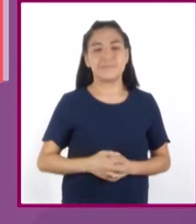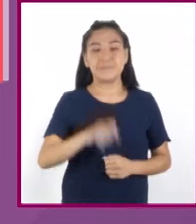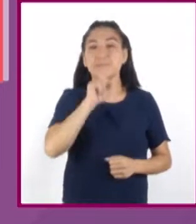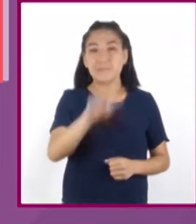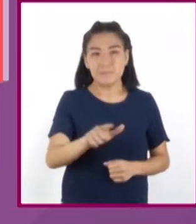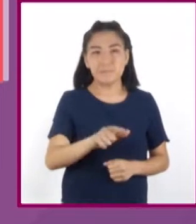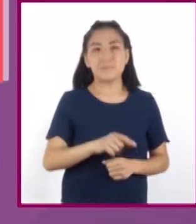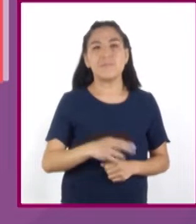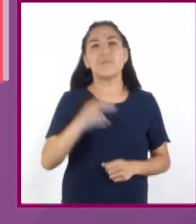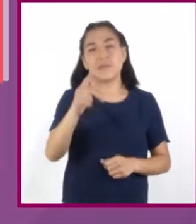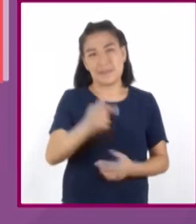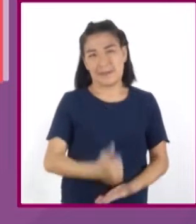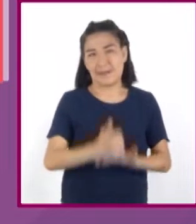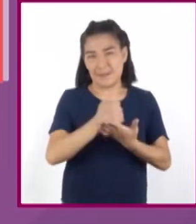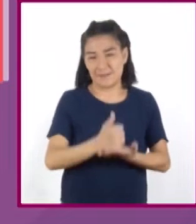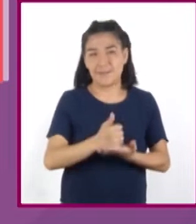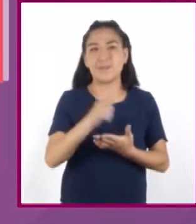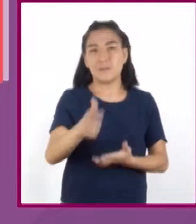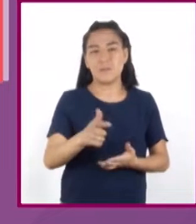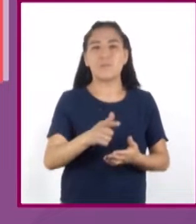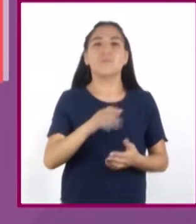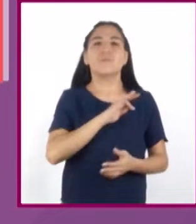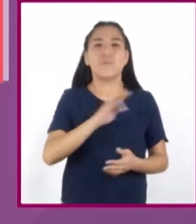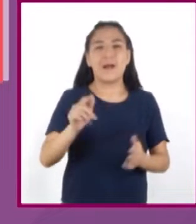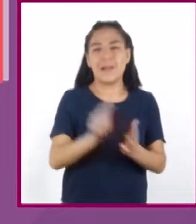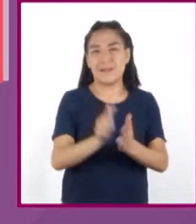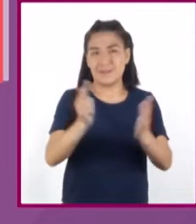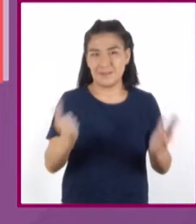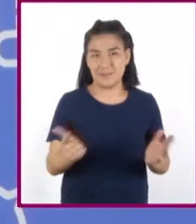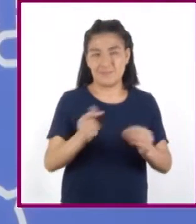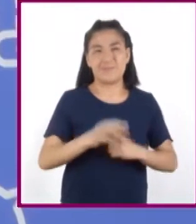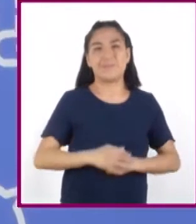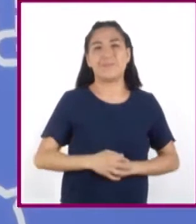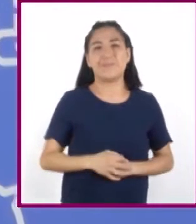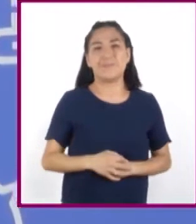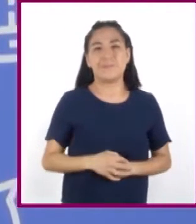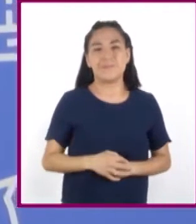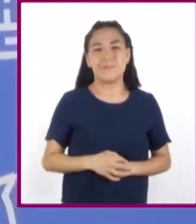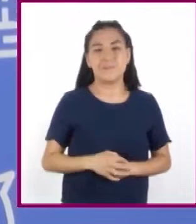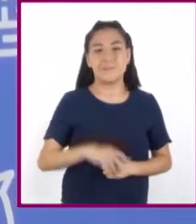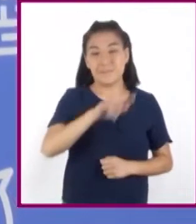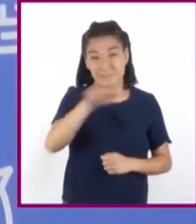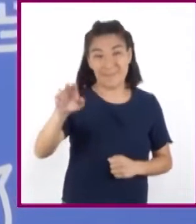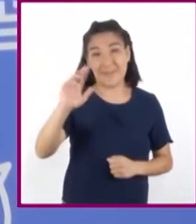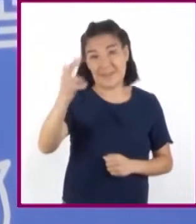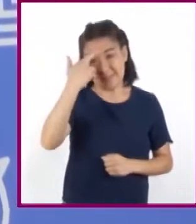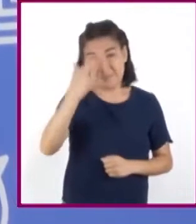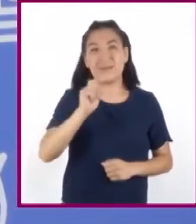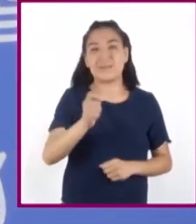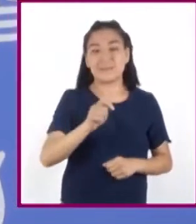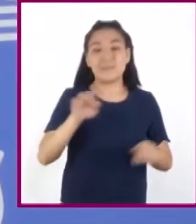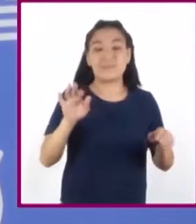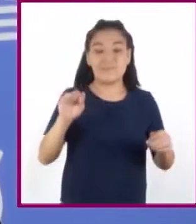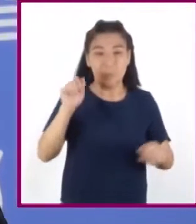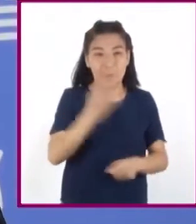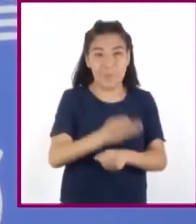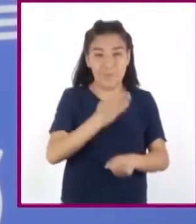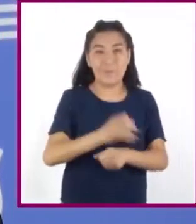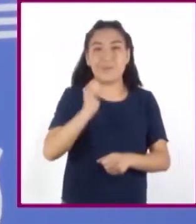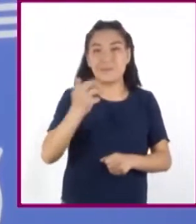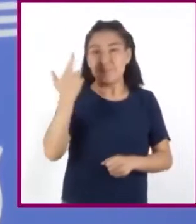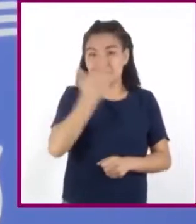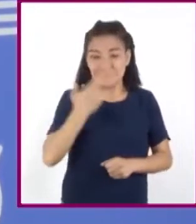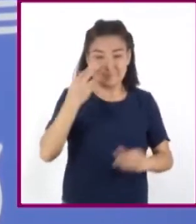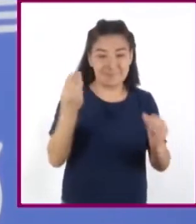También podría ayudarles tener a la mano su libro de texto. Recuerden que todo lo revisado en esta